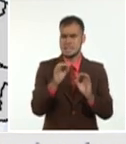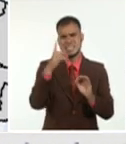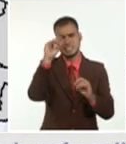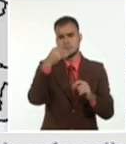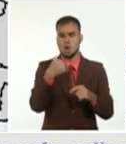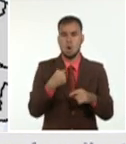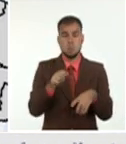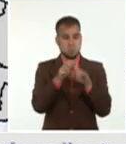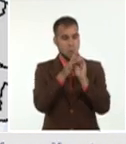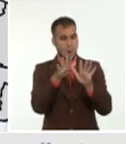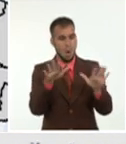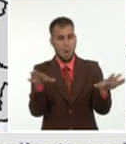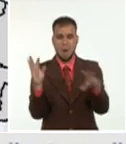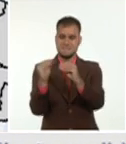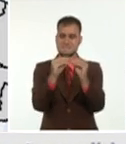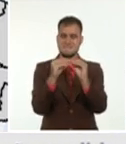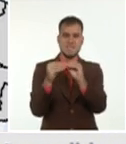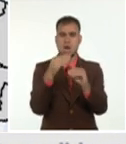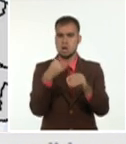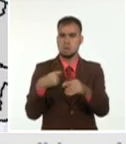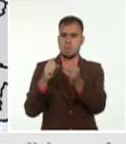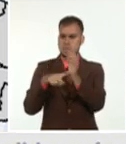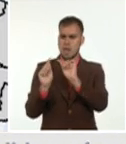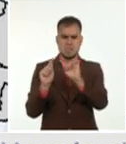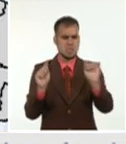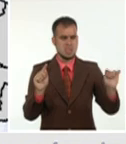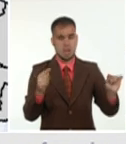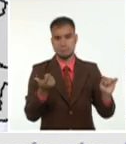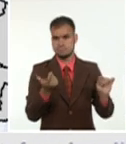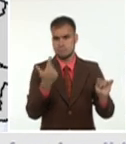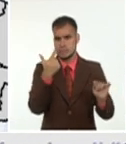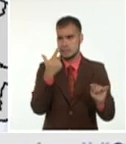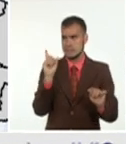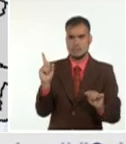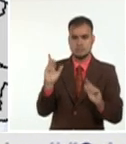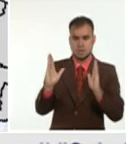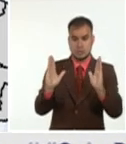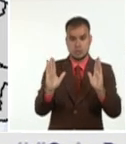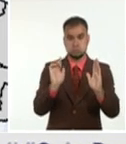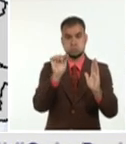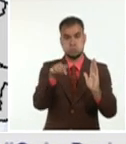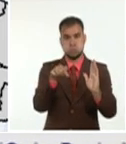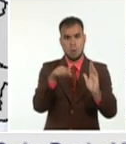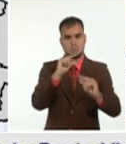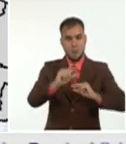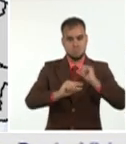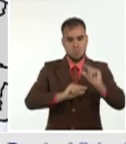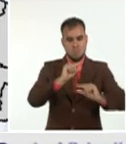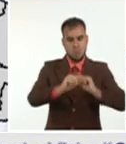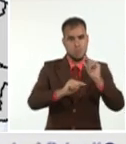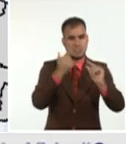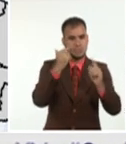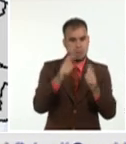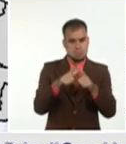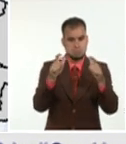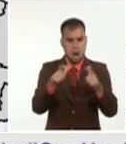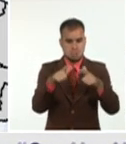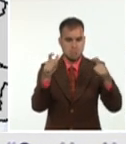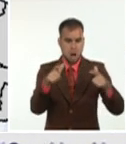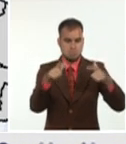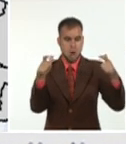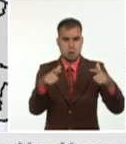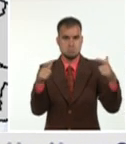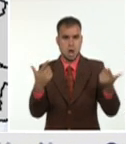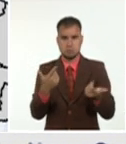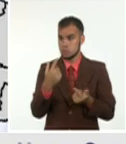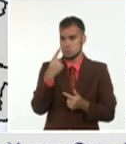por regiones y por provincias, realmente es un territorio que se ha complejizado, porque muchas de estas provincias, para